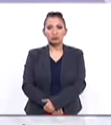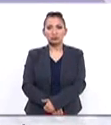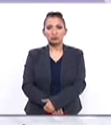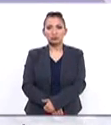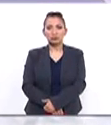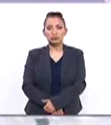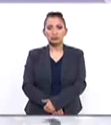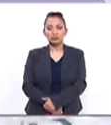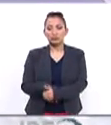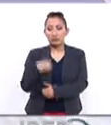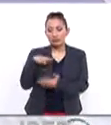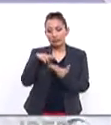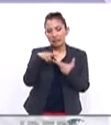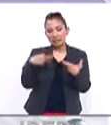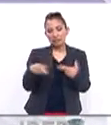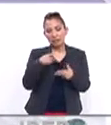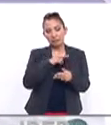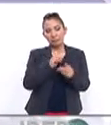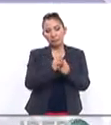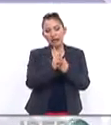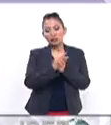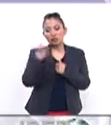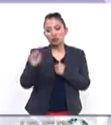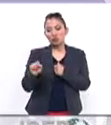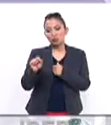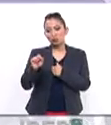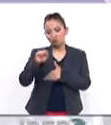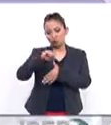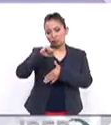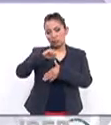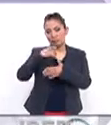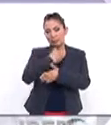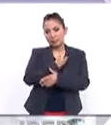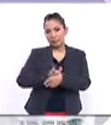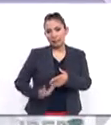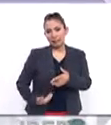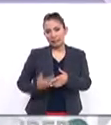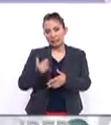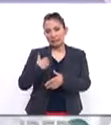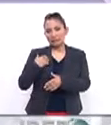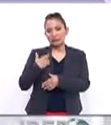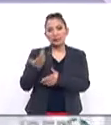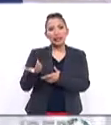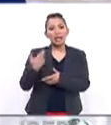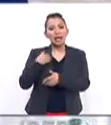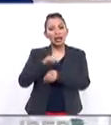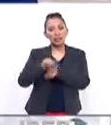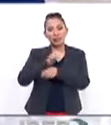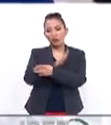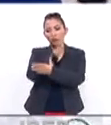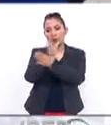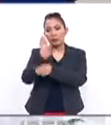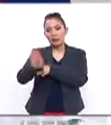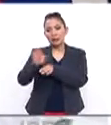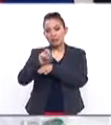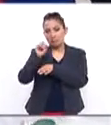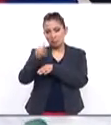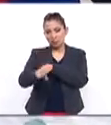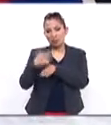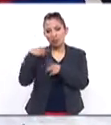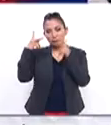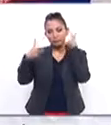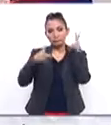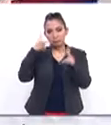Y se mueven las relaciones bilaterales en Sudamérica, y es que el presidente de Argentina, Mauricio Macri, se encuentra en Brasil como parte de